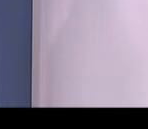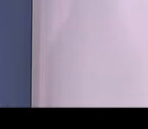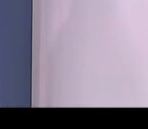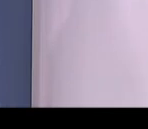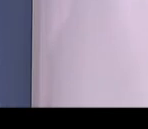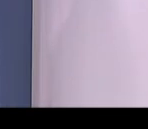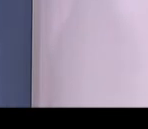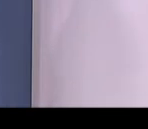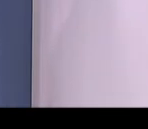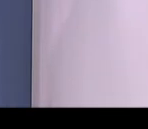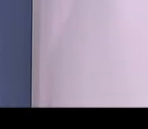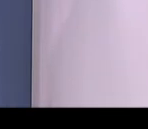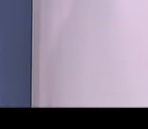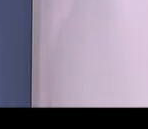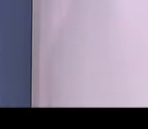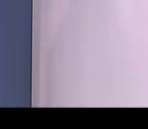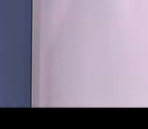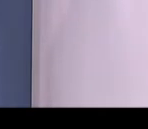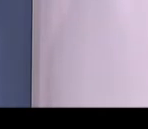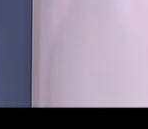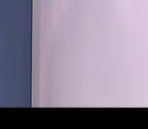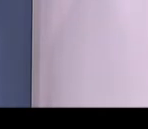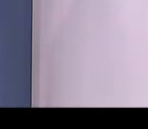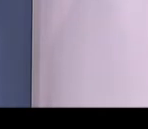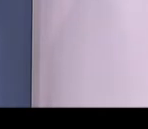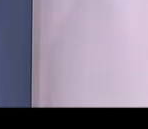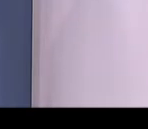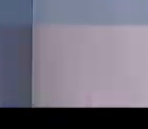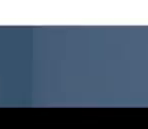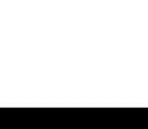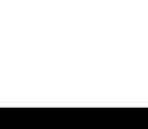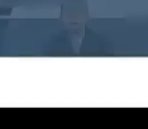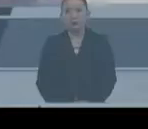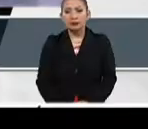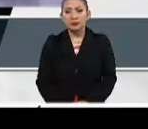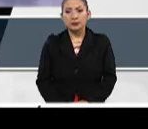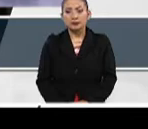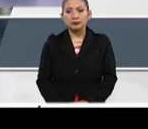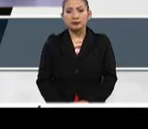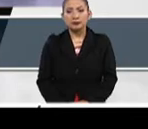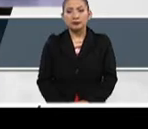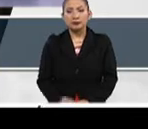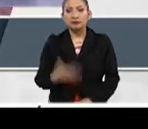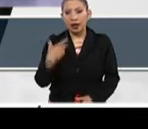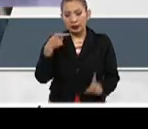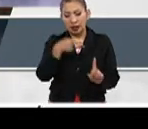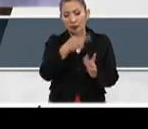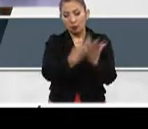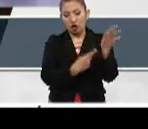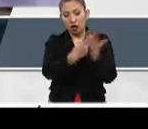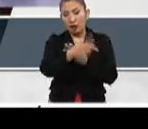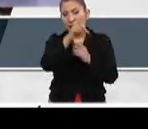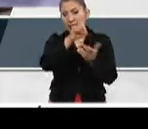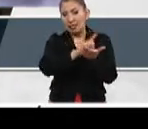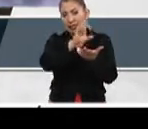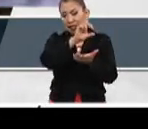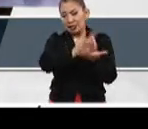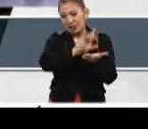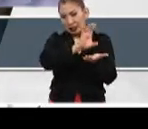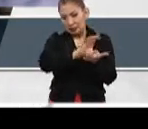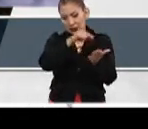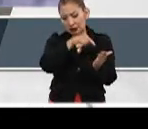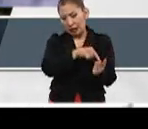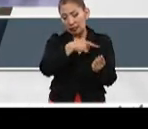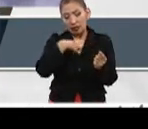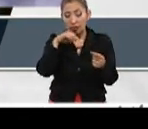porqué del surgimiento de este taller para invidentes o débiles visuales. Está enmarcado en el programa de discapacidades, como les decía, y